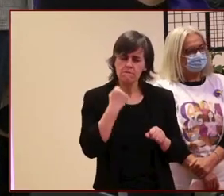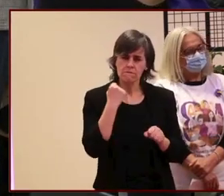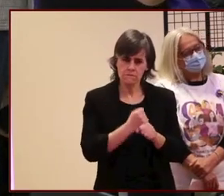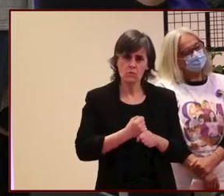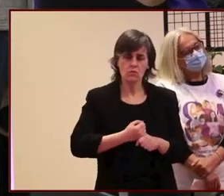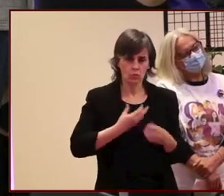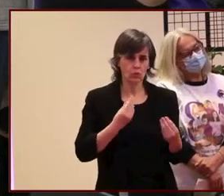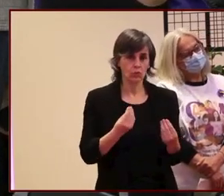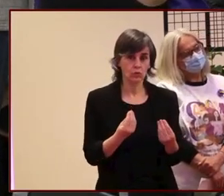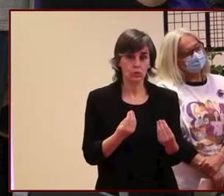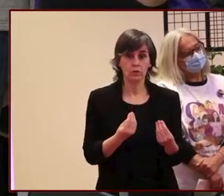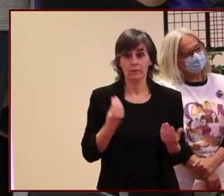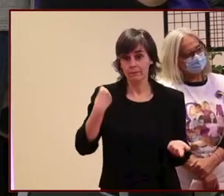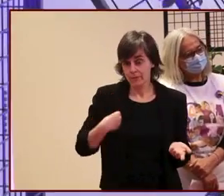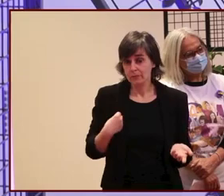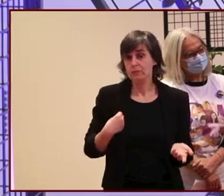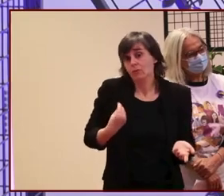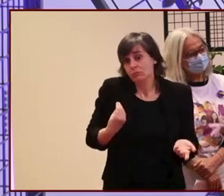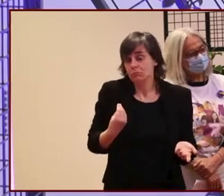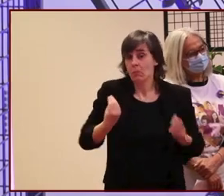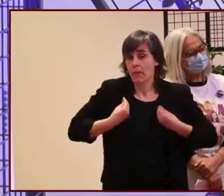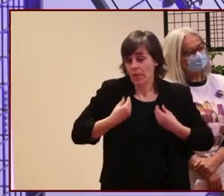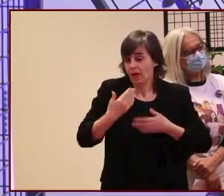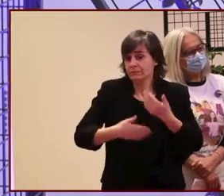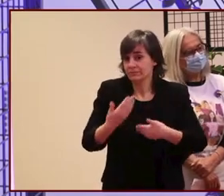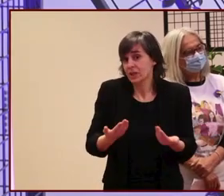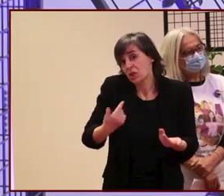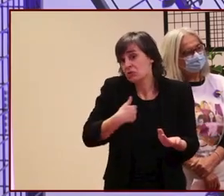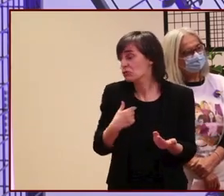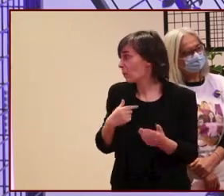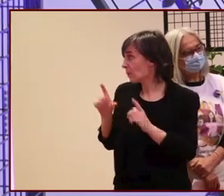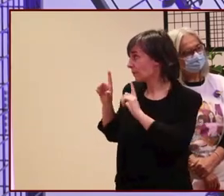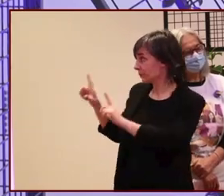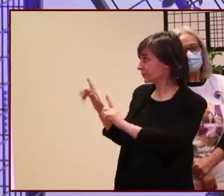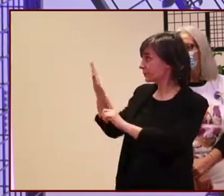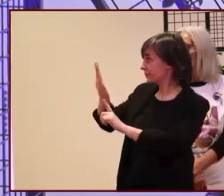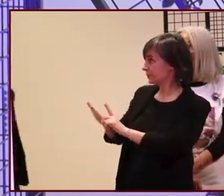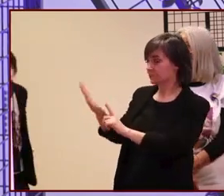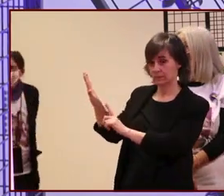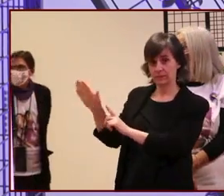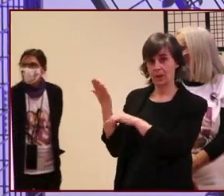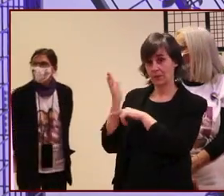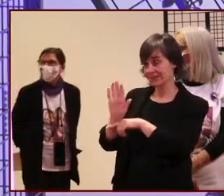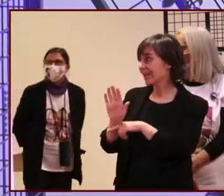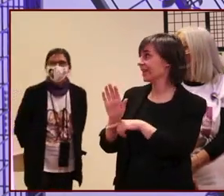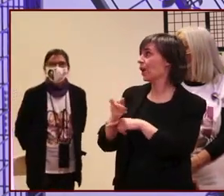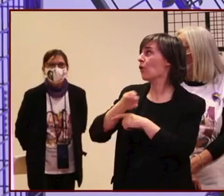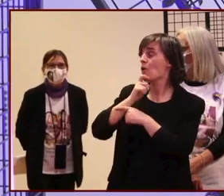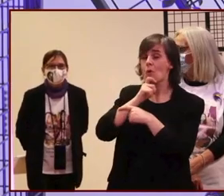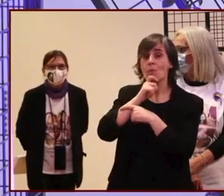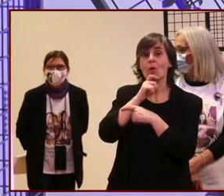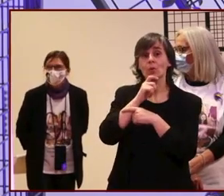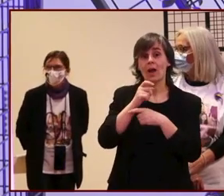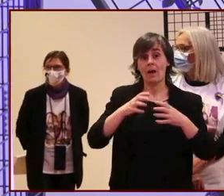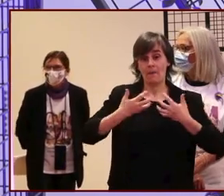fueron llevando así a vida de entonces representa así como una máquina de coser unos cacharros